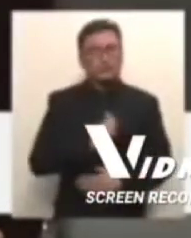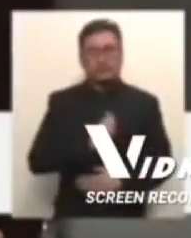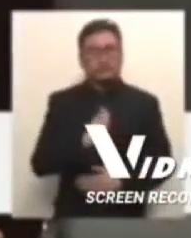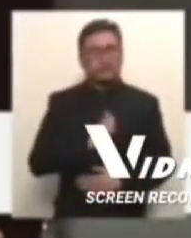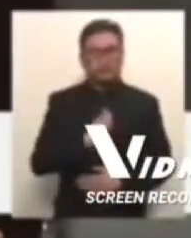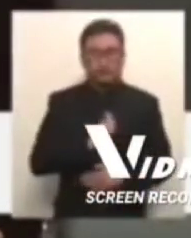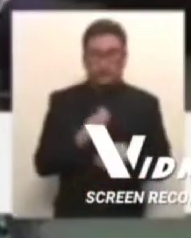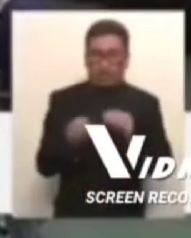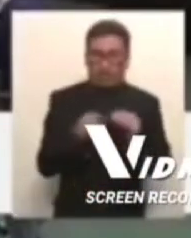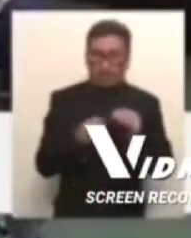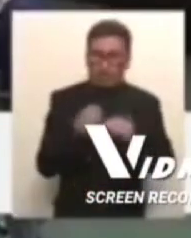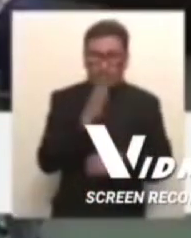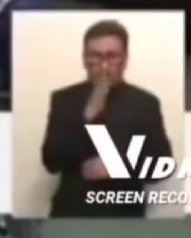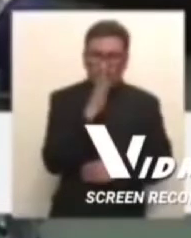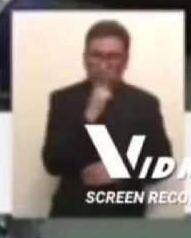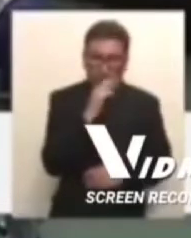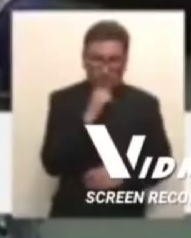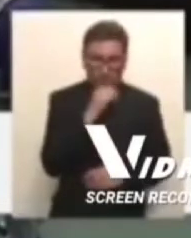el debate.